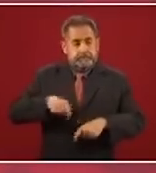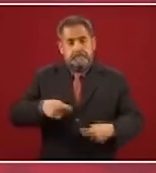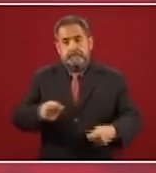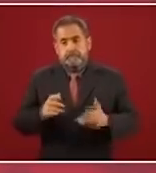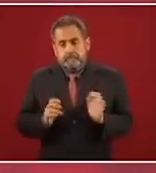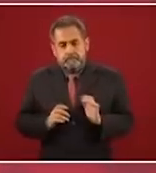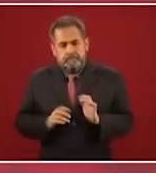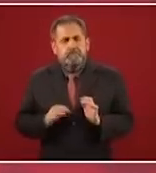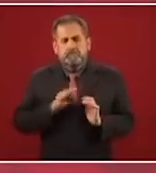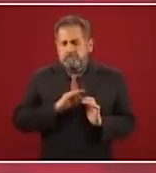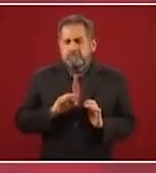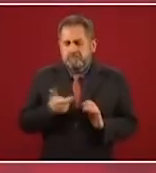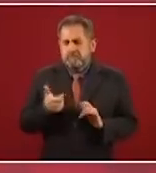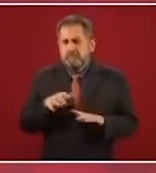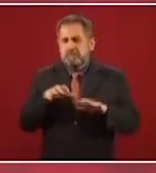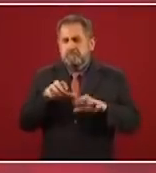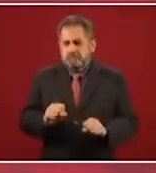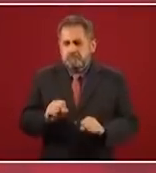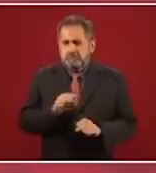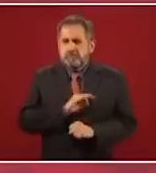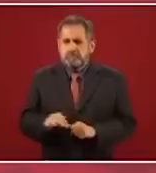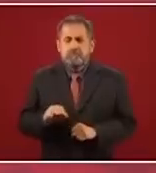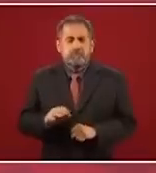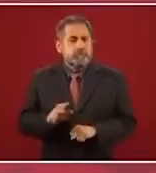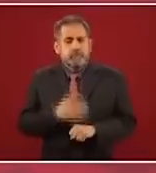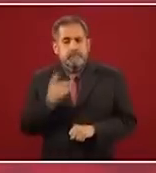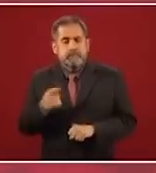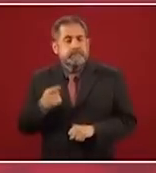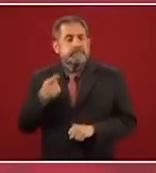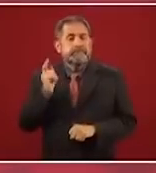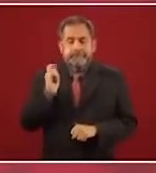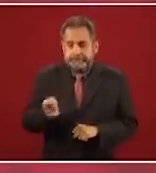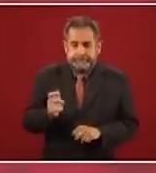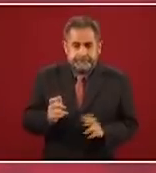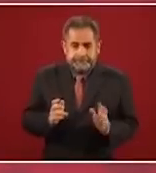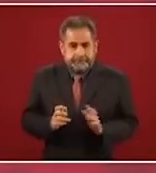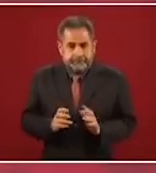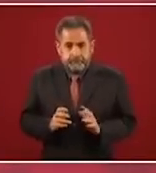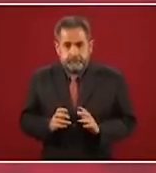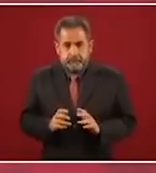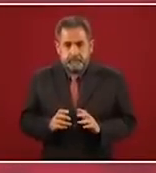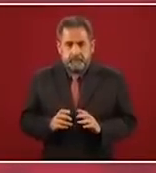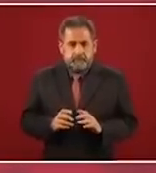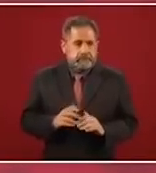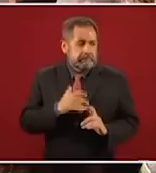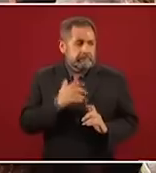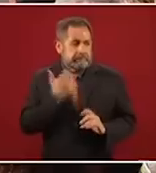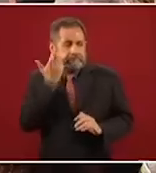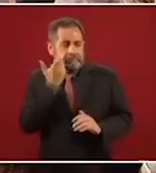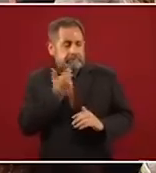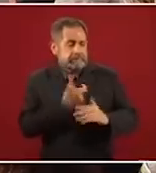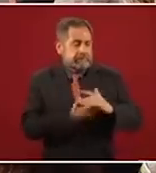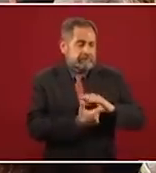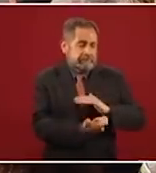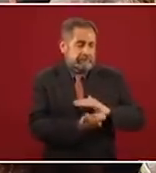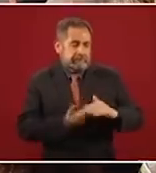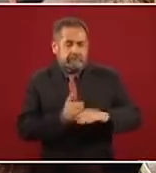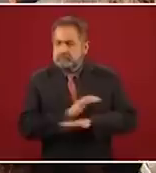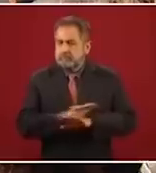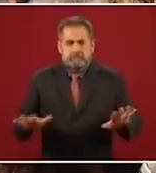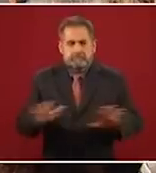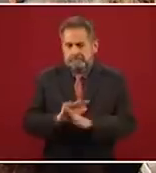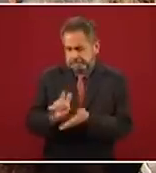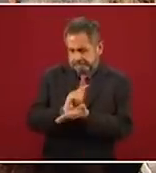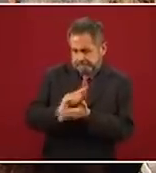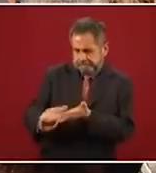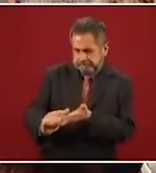Y nos va a alcanzar porque no va a haber trafique, chanchullo, en